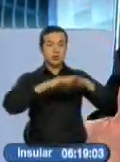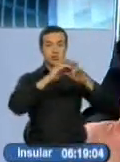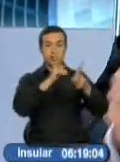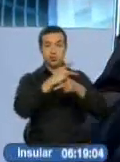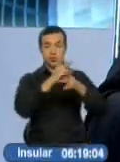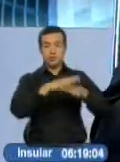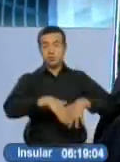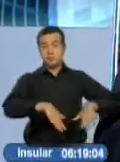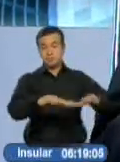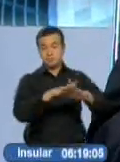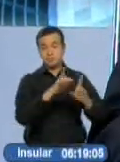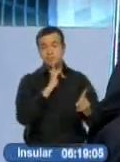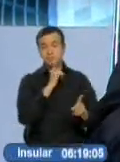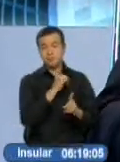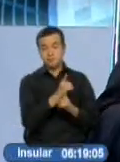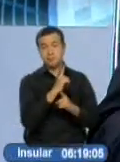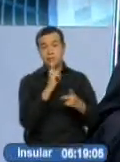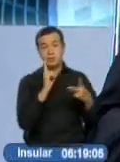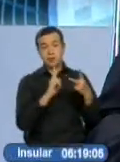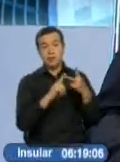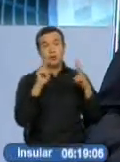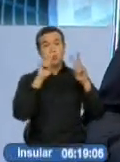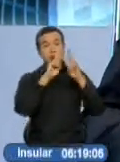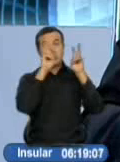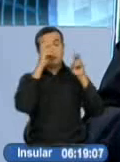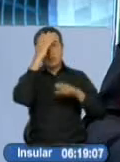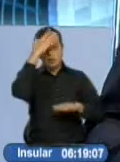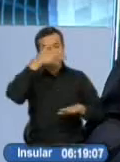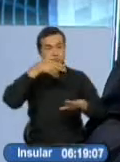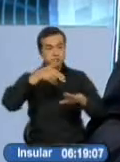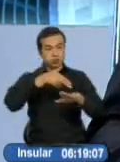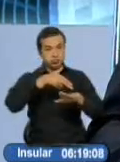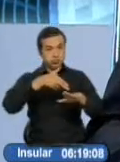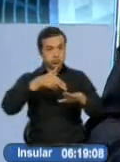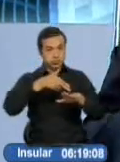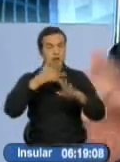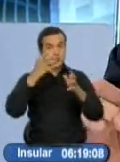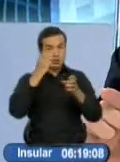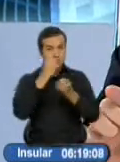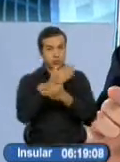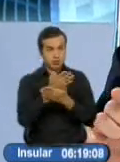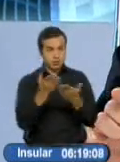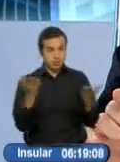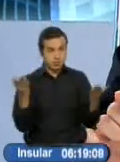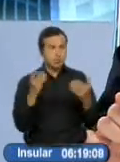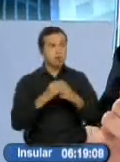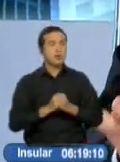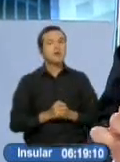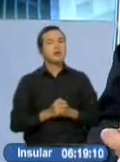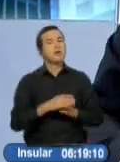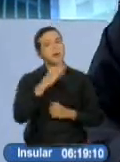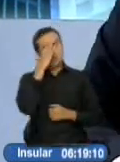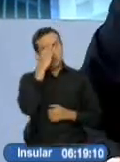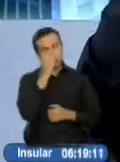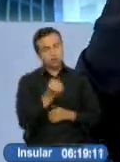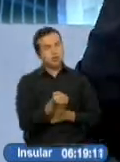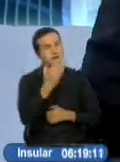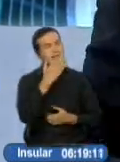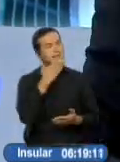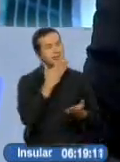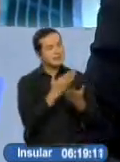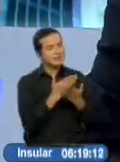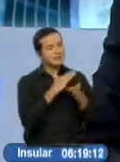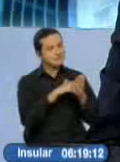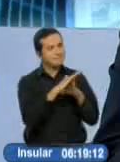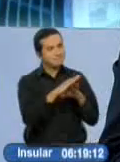productivo y también vamos a hablar del sector metal mecánico. Quiero comenzar por esto último, Osvaldo Landazuri, muy buenos días y gracias por aceptar